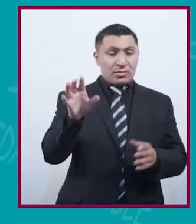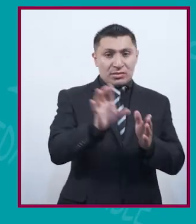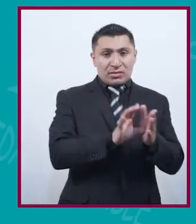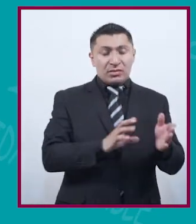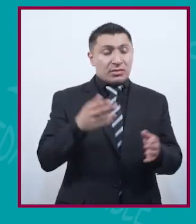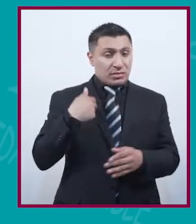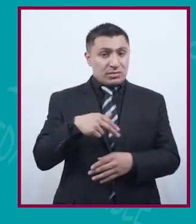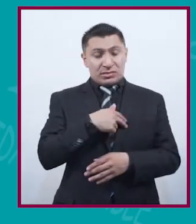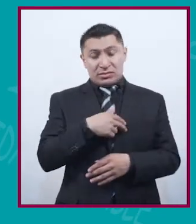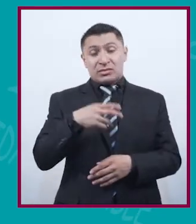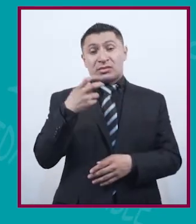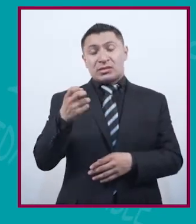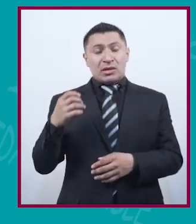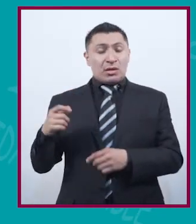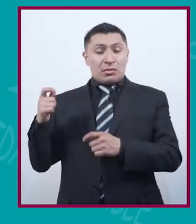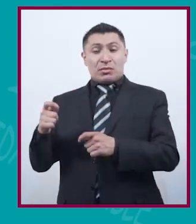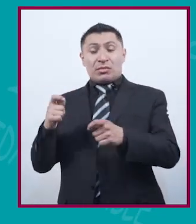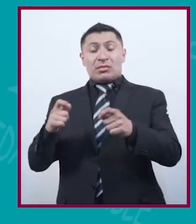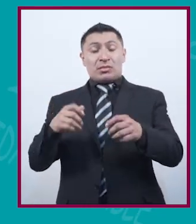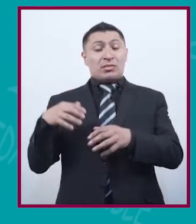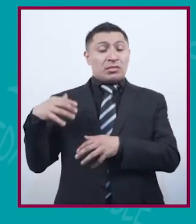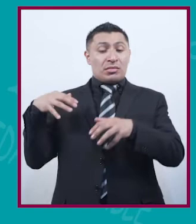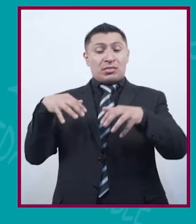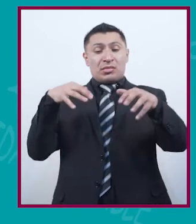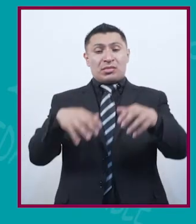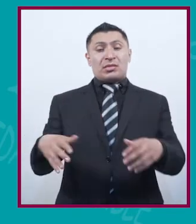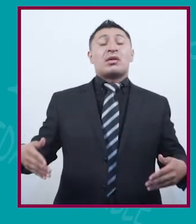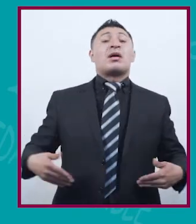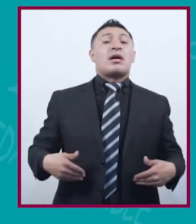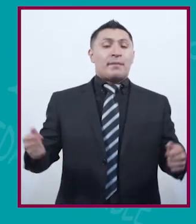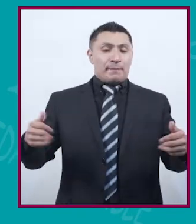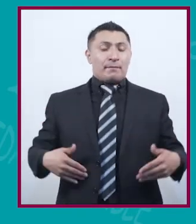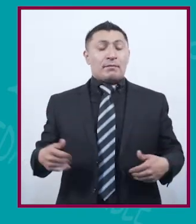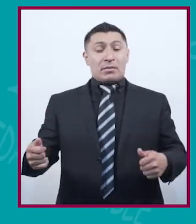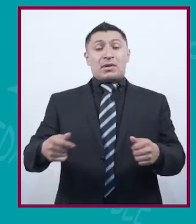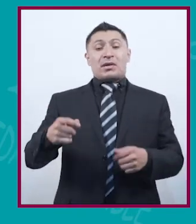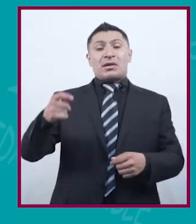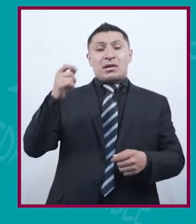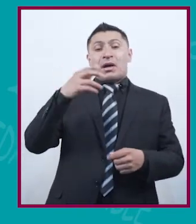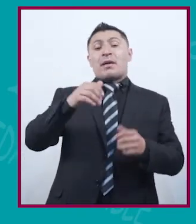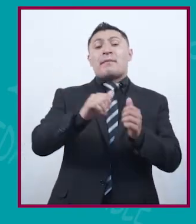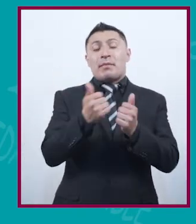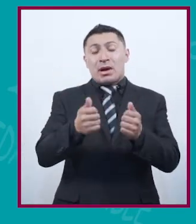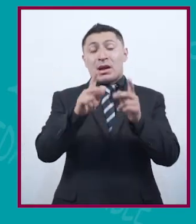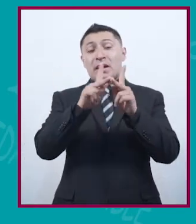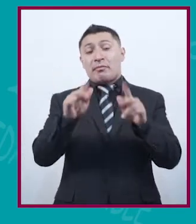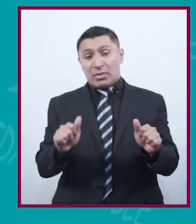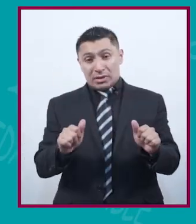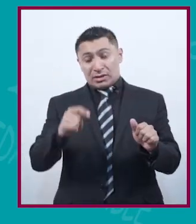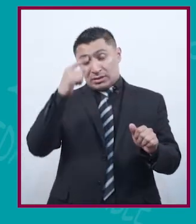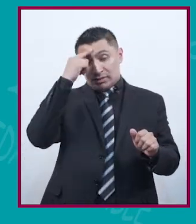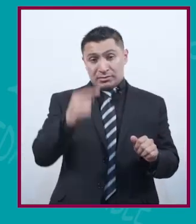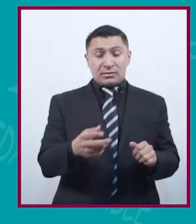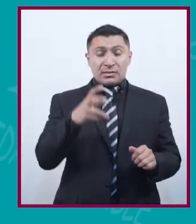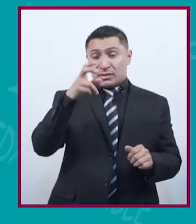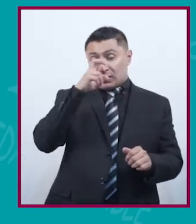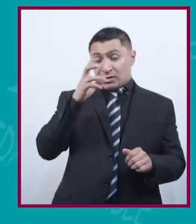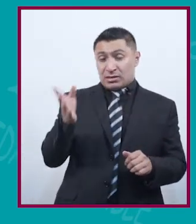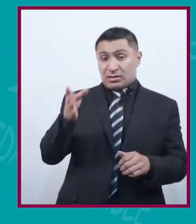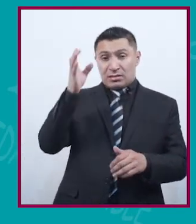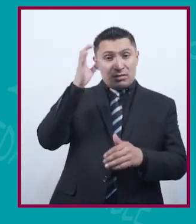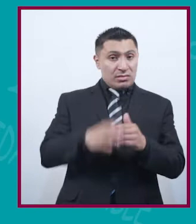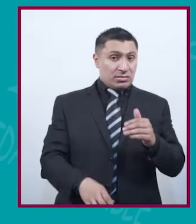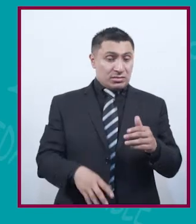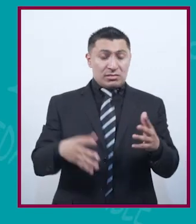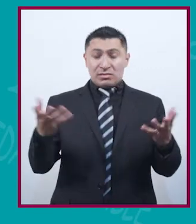nuestro calendario. Van a salir a protestar por la hambruna que estaban padeciendo, con el lema de pan y paz, para exigir